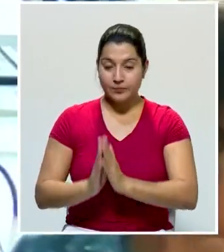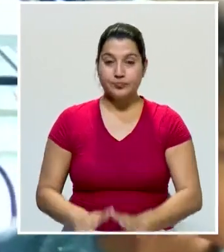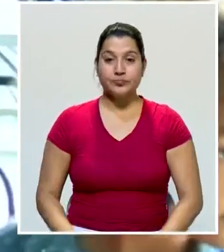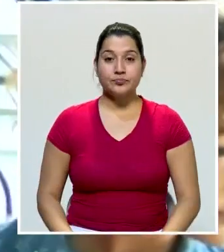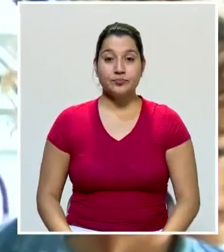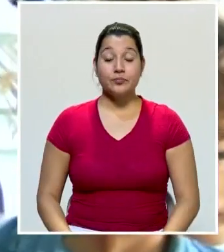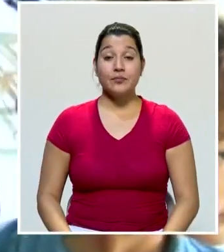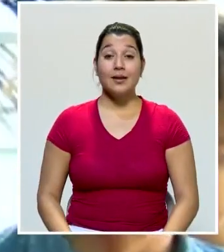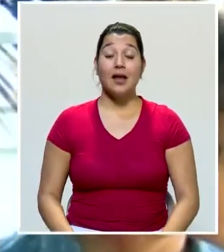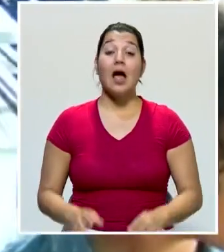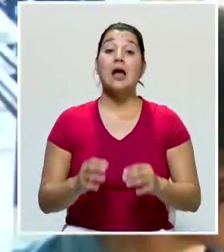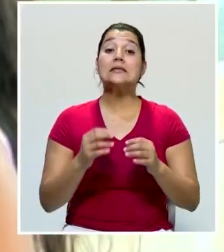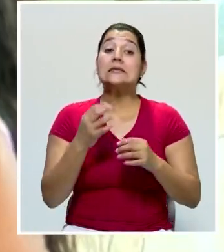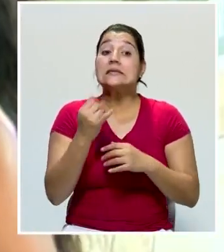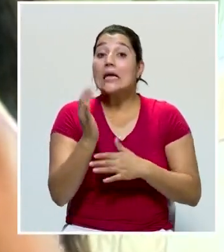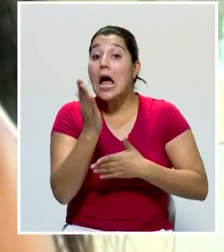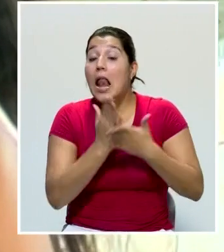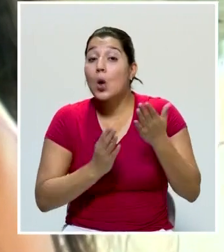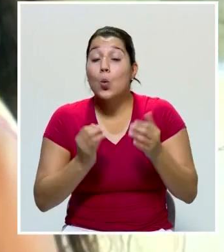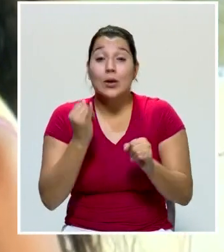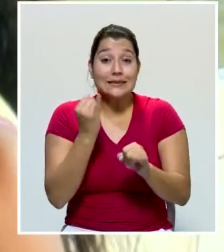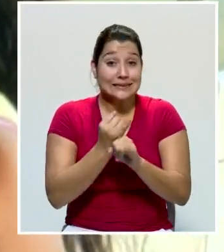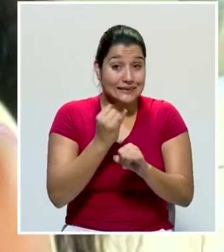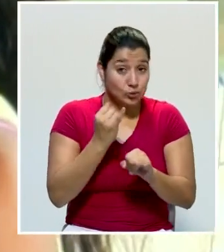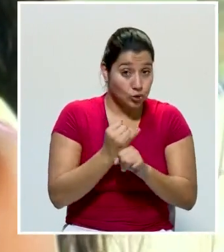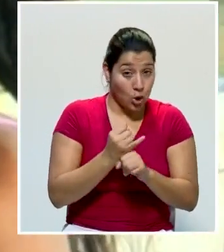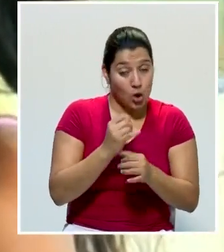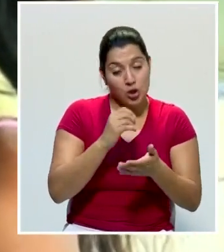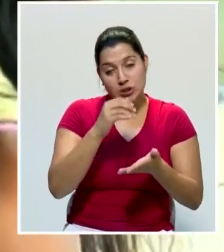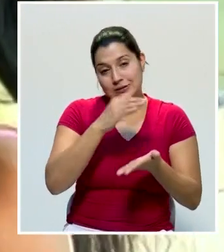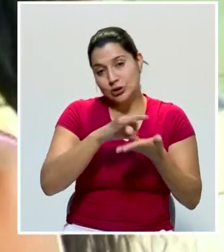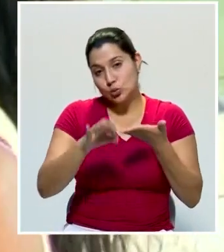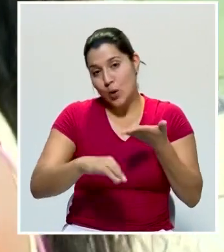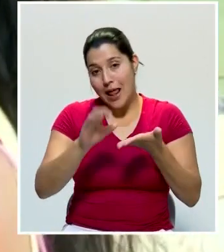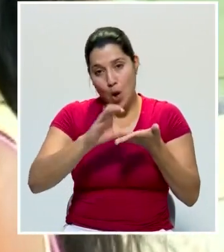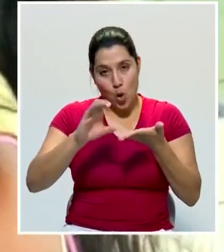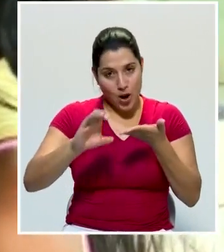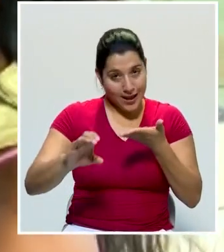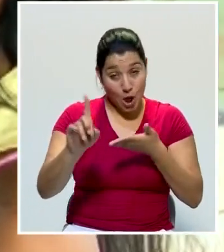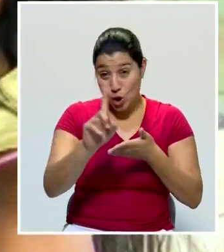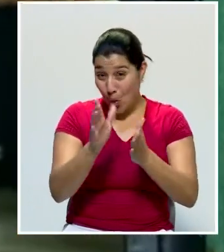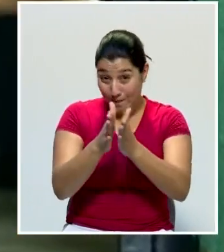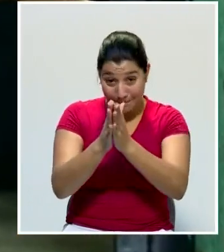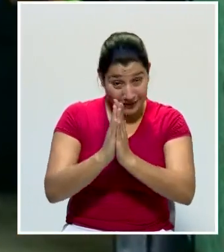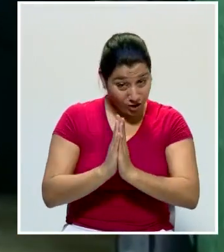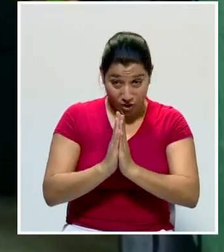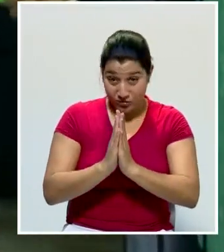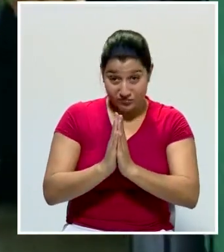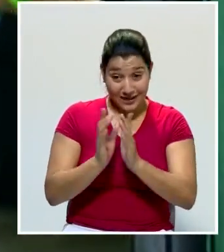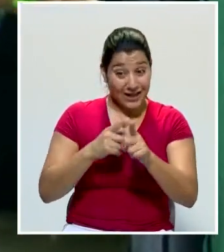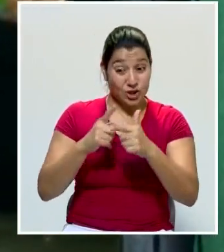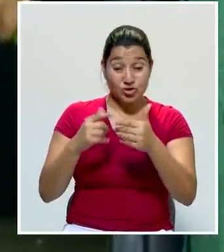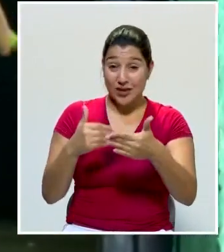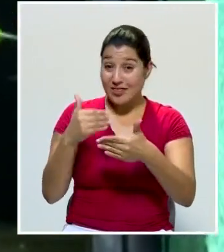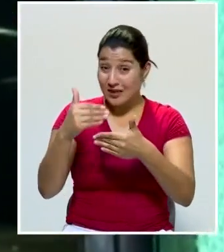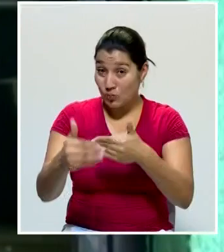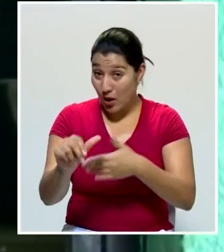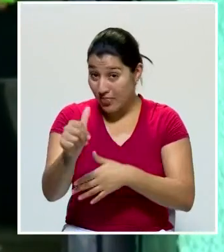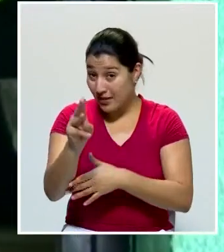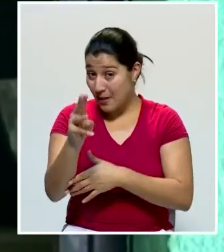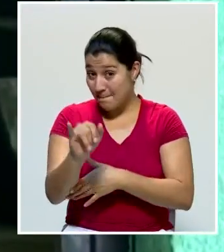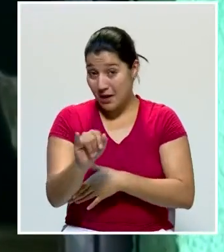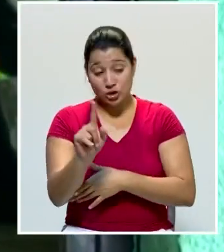el protocolo, si alguna institución no hizo el pedido después del 10 de mayo, no se le garantizará la entrega